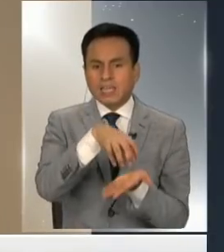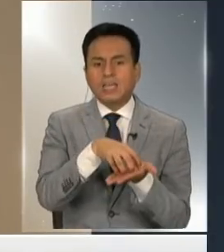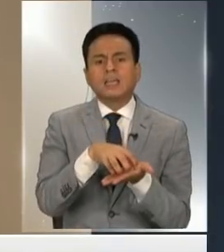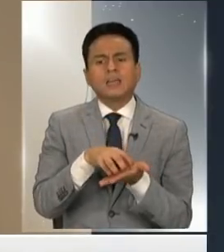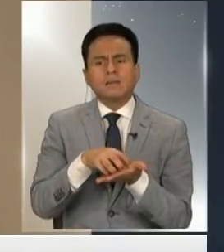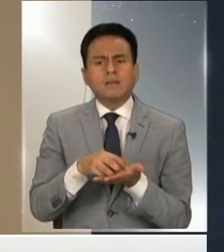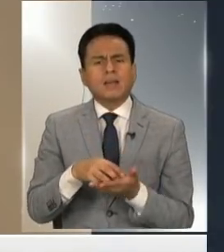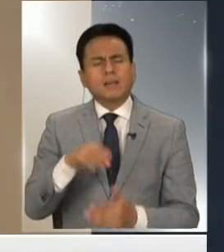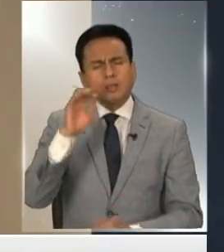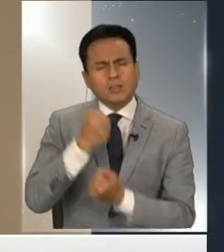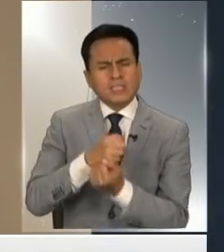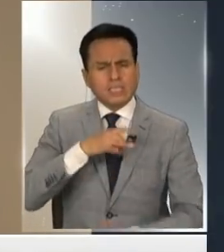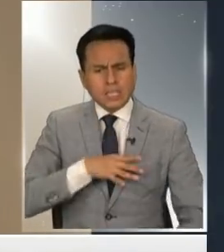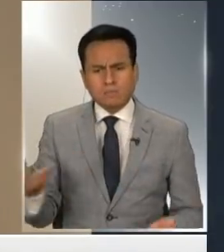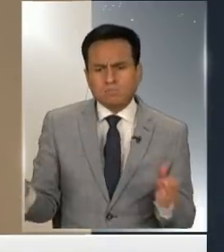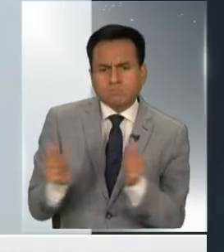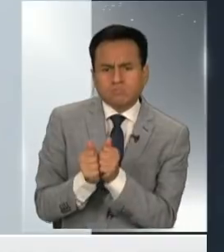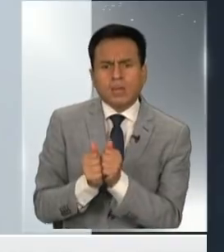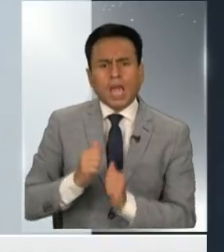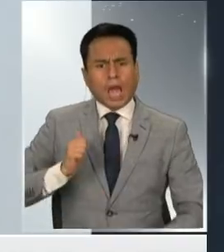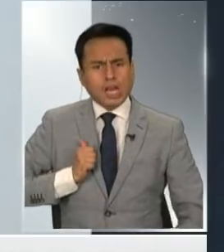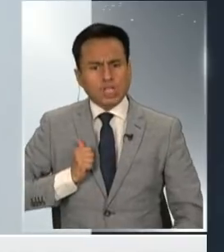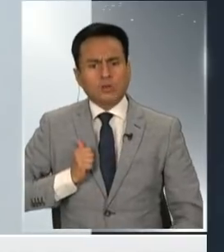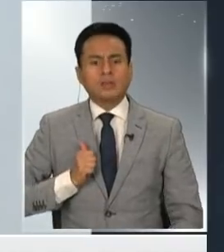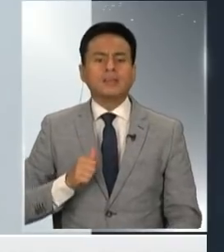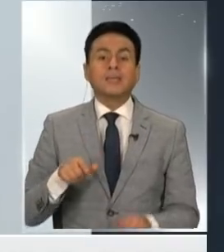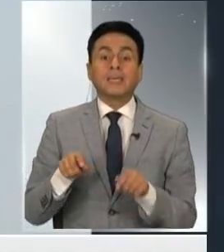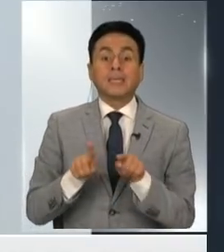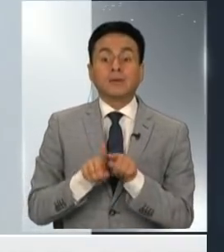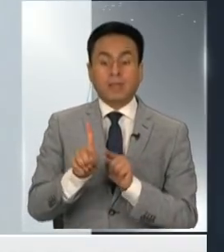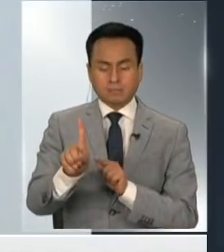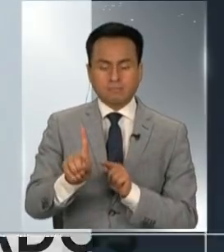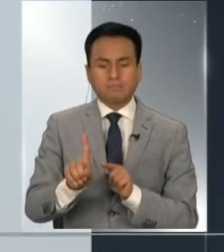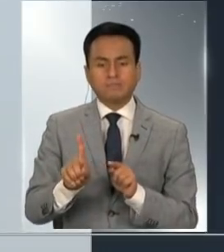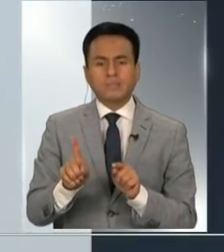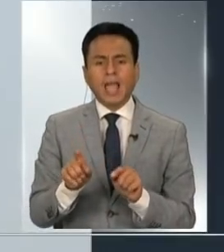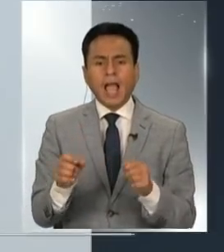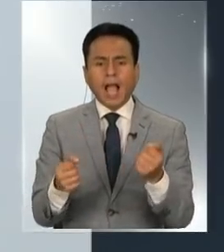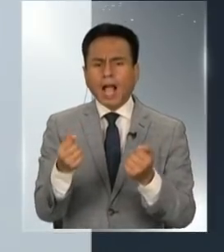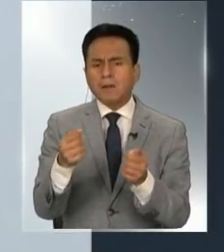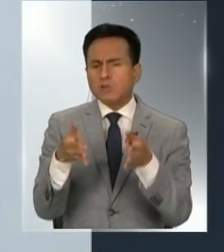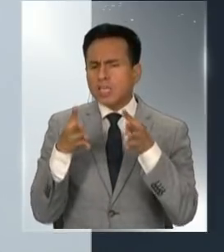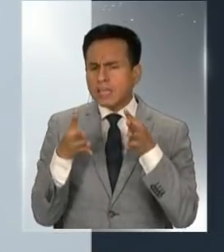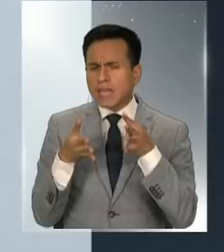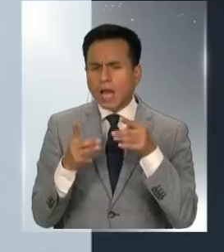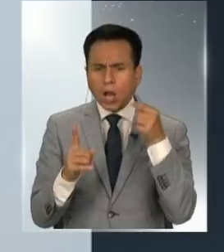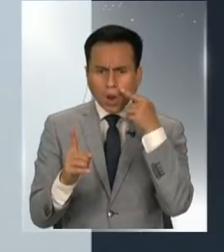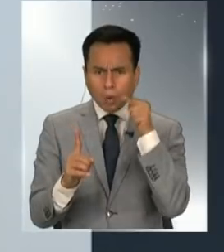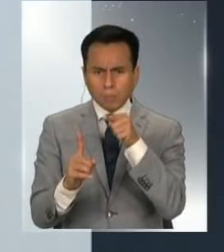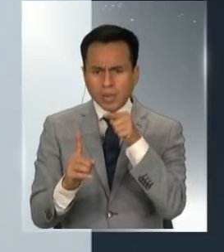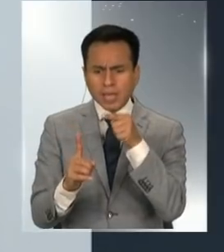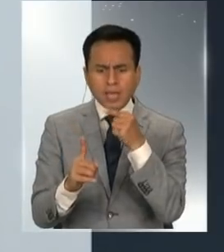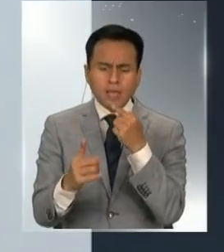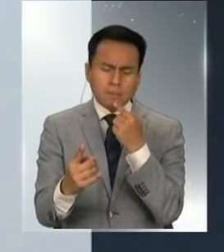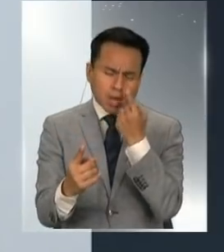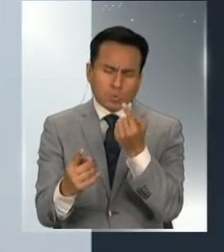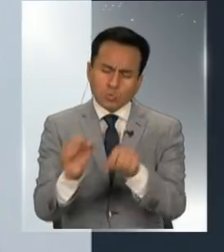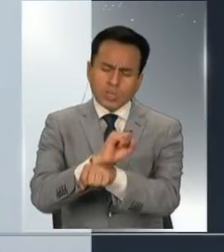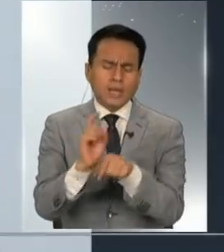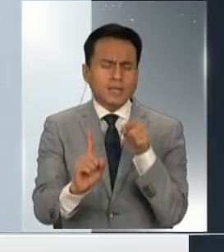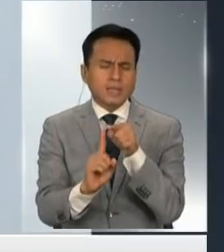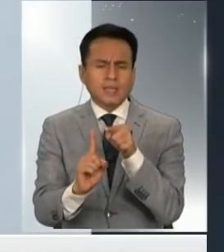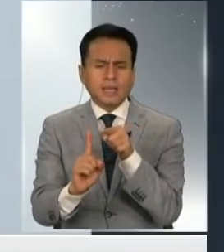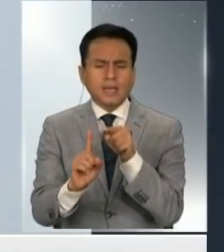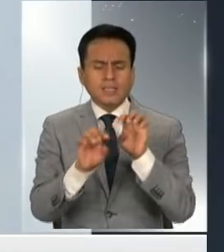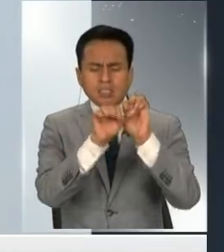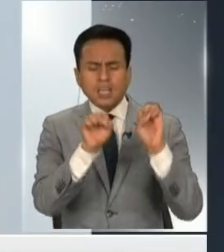con Carabineros de Chile y el Ejército. Se somete al control una camioneta cuyo conductor, al ser consultado a nuestro